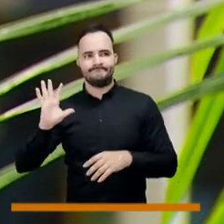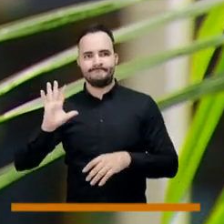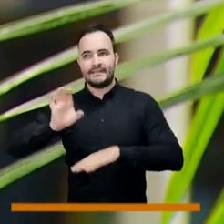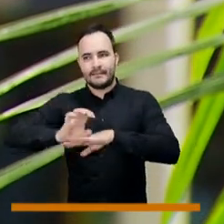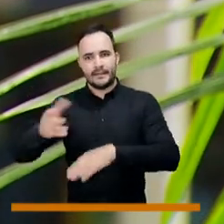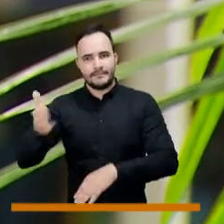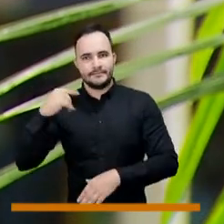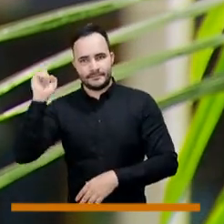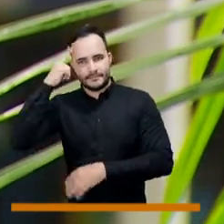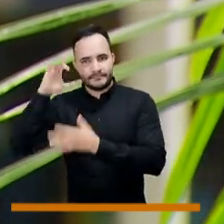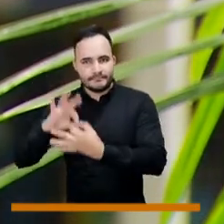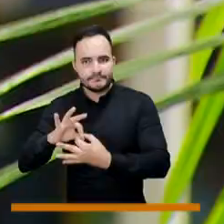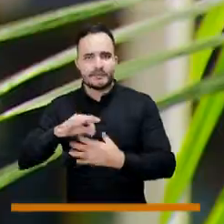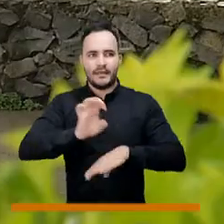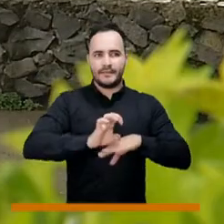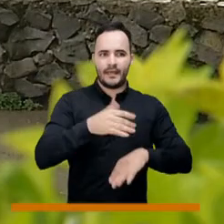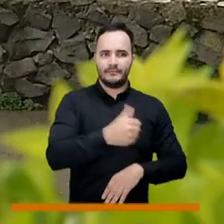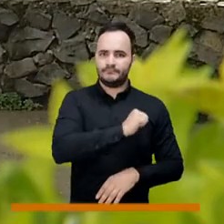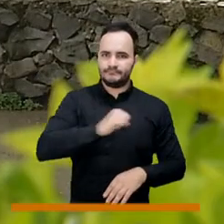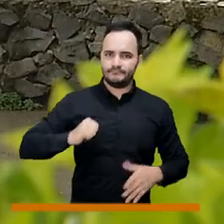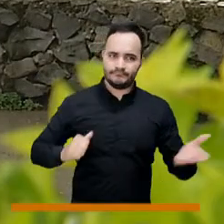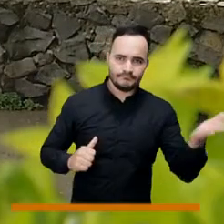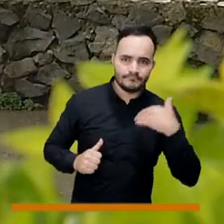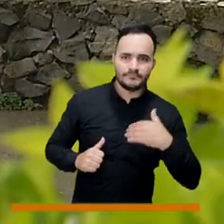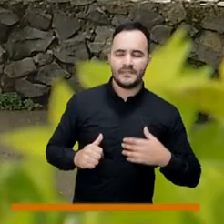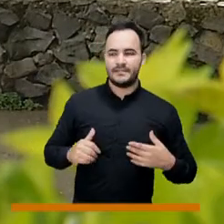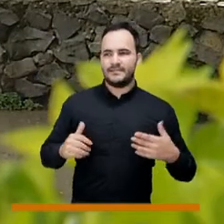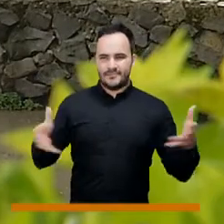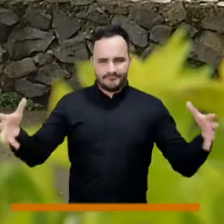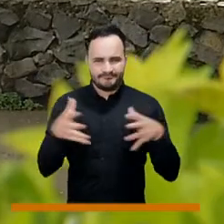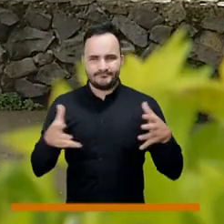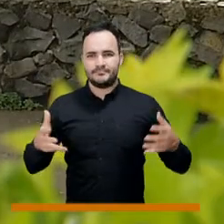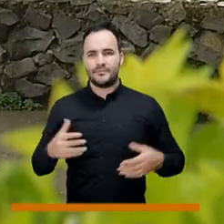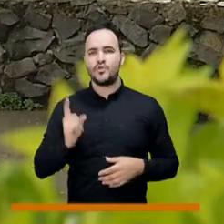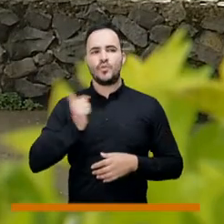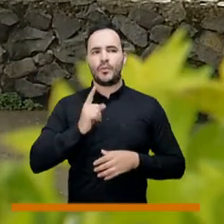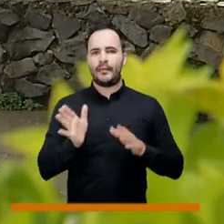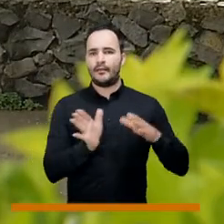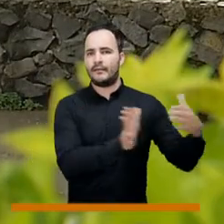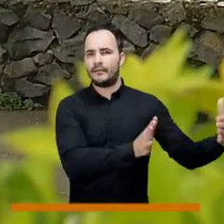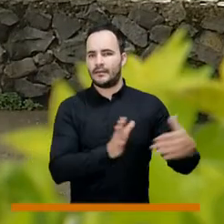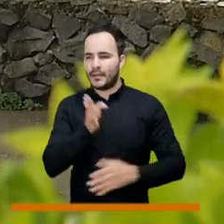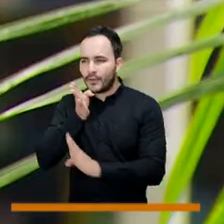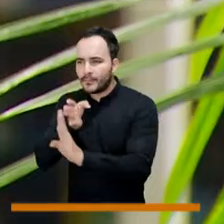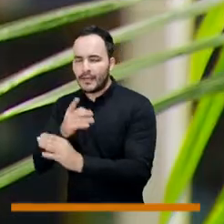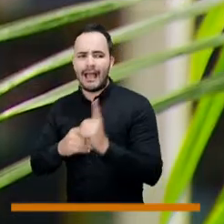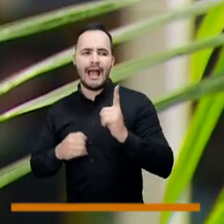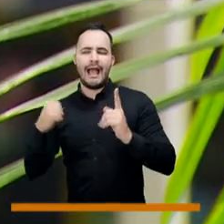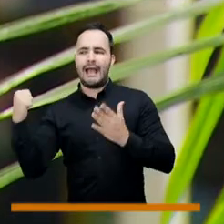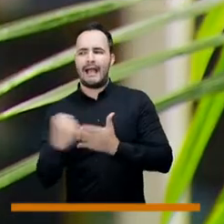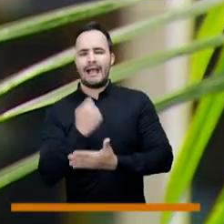que trabajar con el sector privado para que no todo se quede solamente